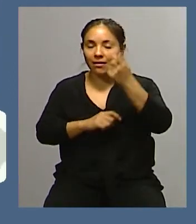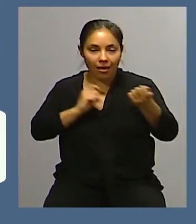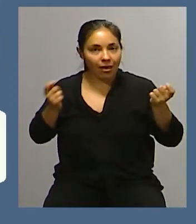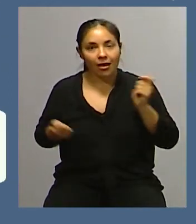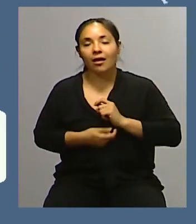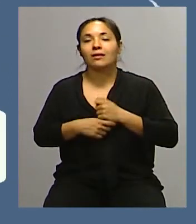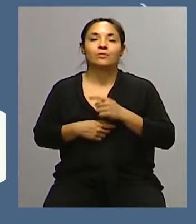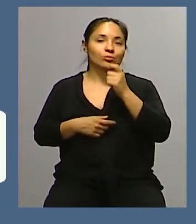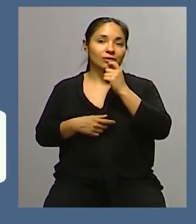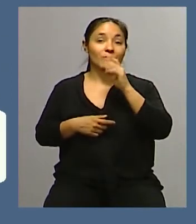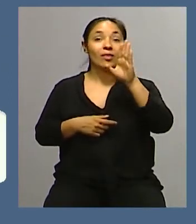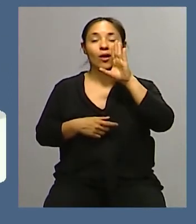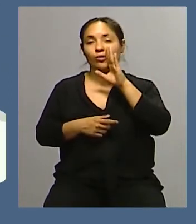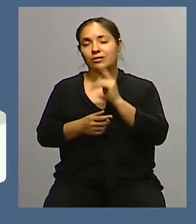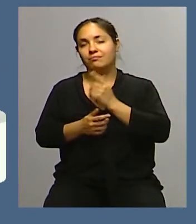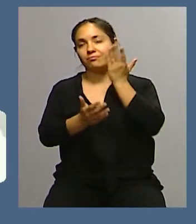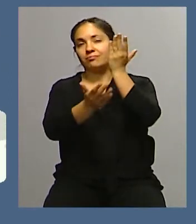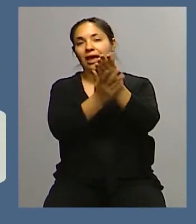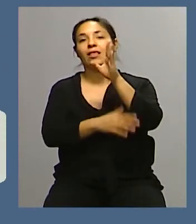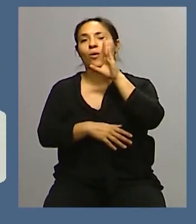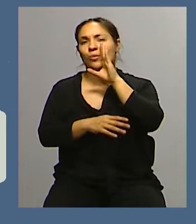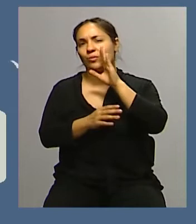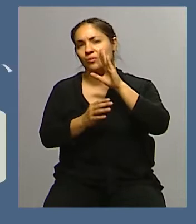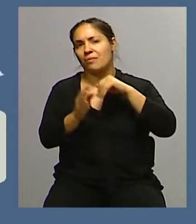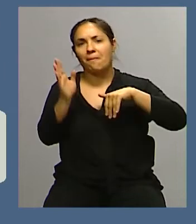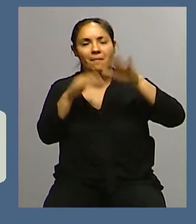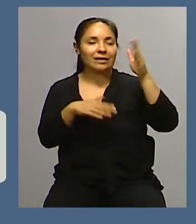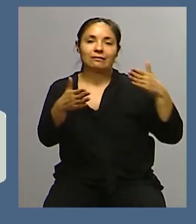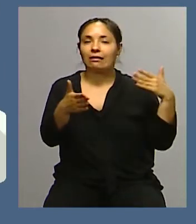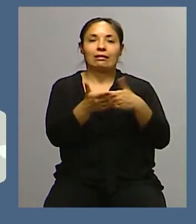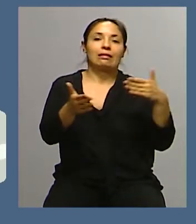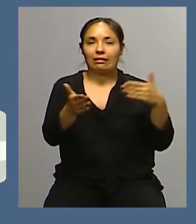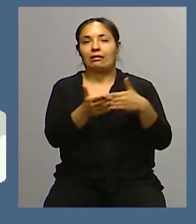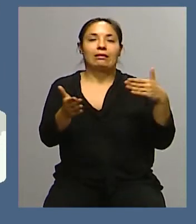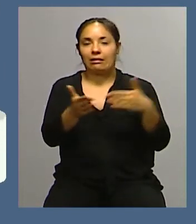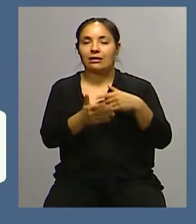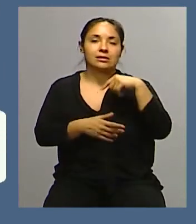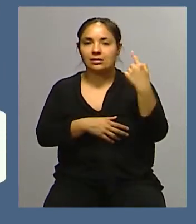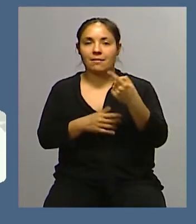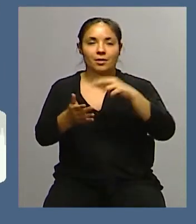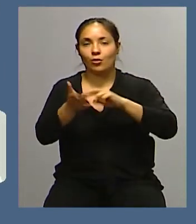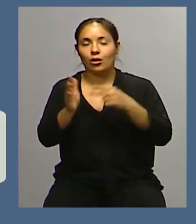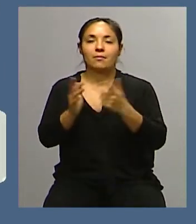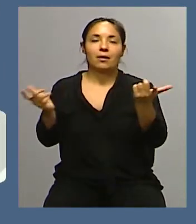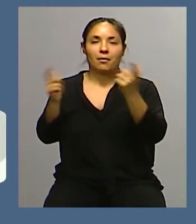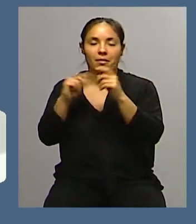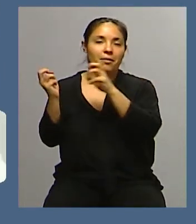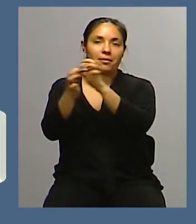Vos a Estados Unidos le decís, Estados Unidos es el eterno obstaculizador de las COP, ¿no? Porque justamente